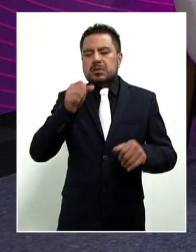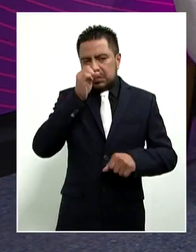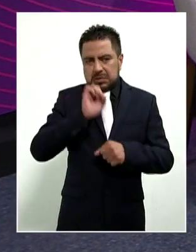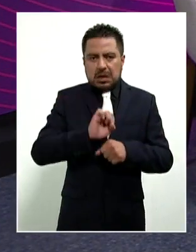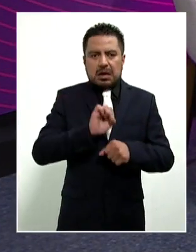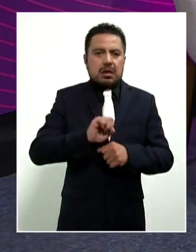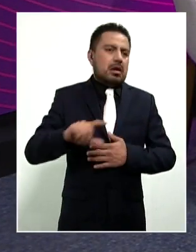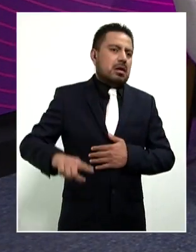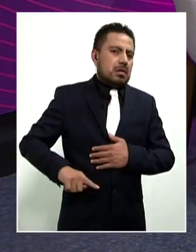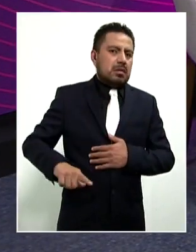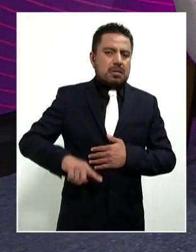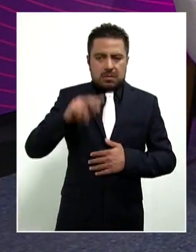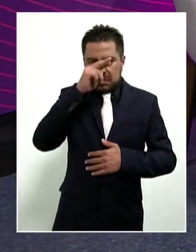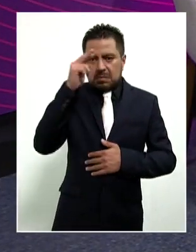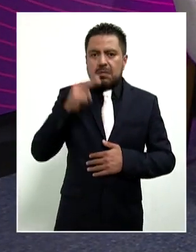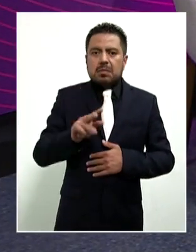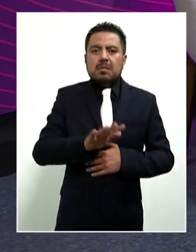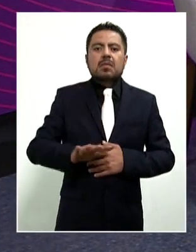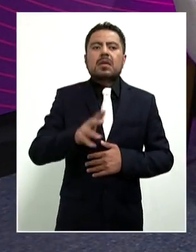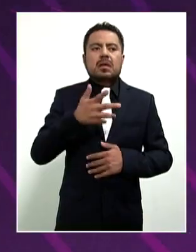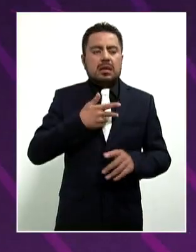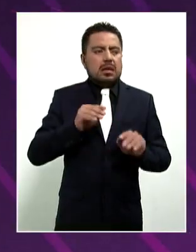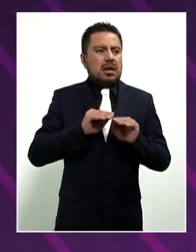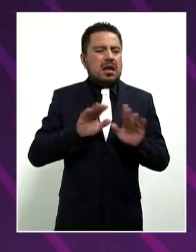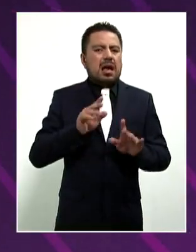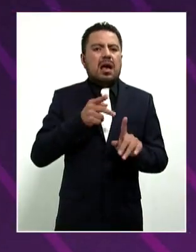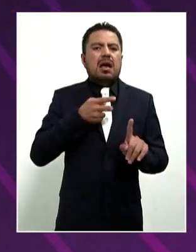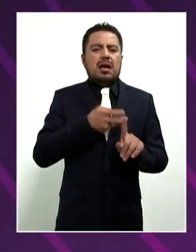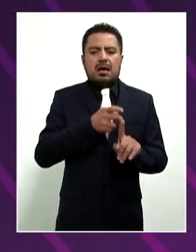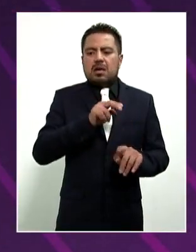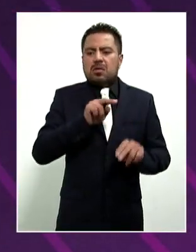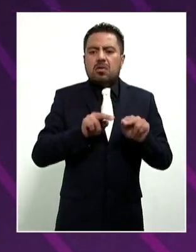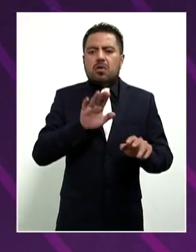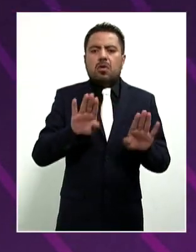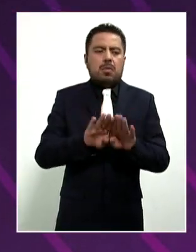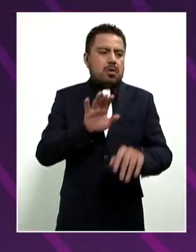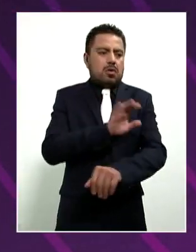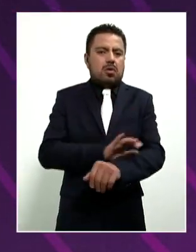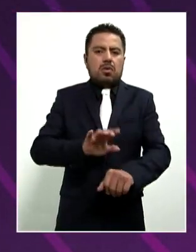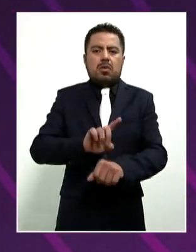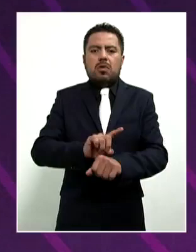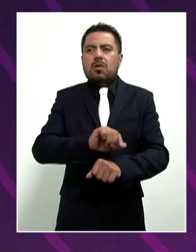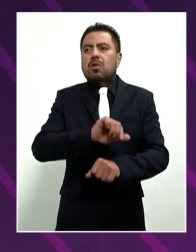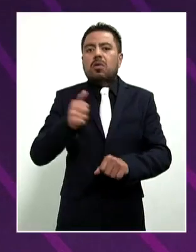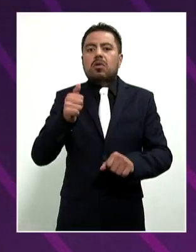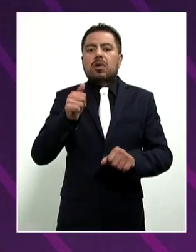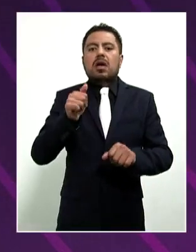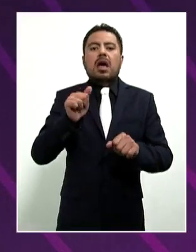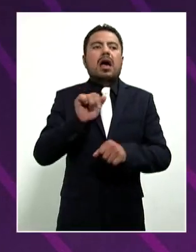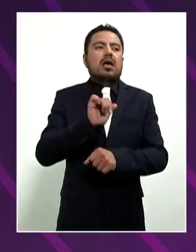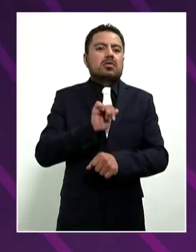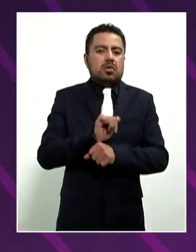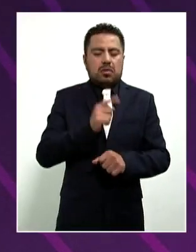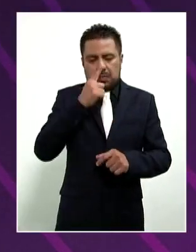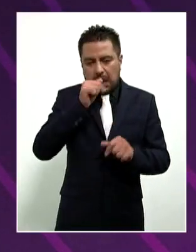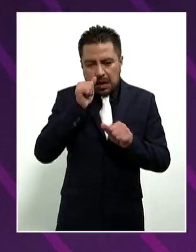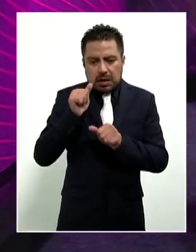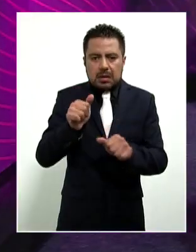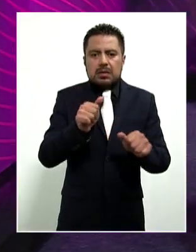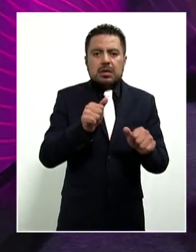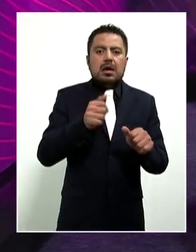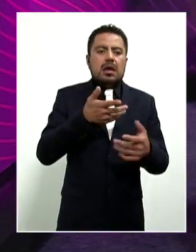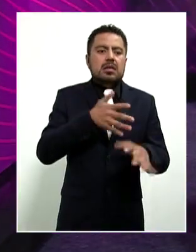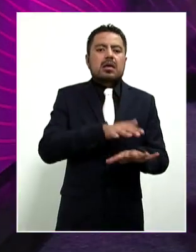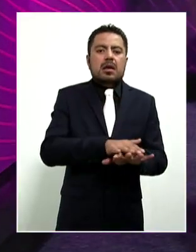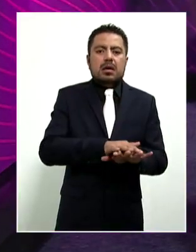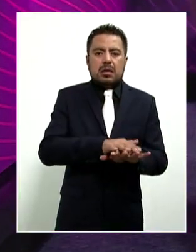gobierno mexicano, y claramente tiene un rol que jugar a nivel de coordinar con distintos actores para que este proceso de atención y de